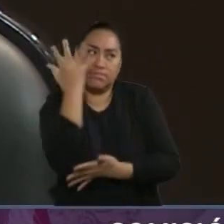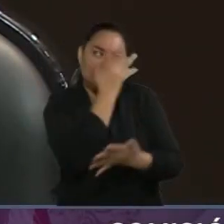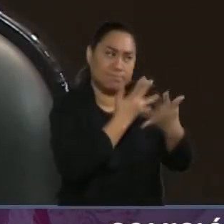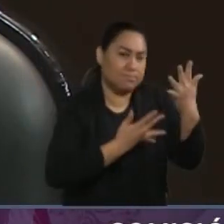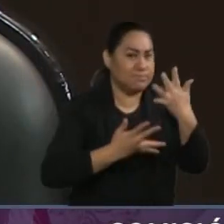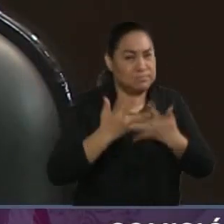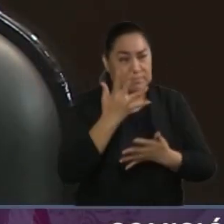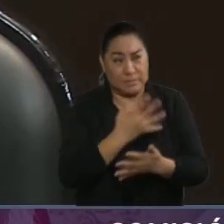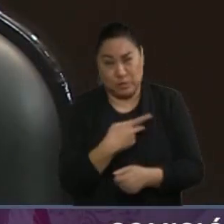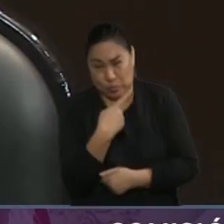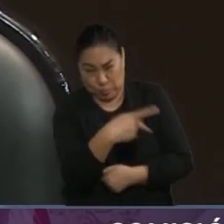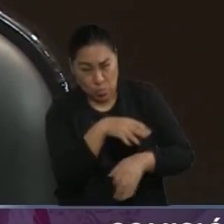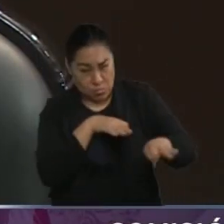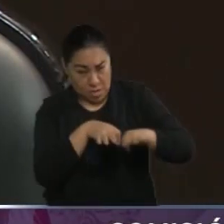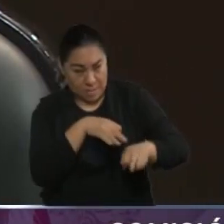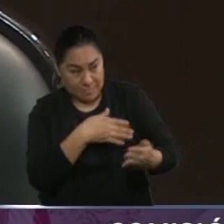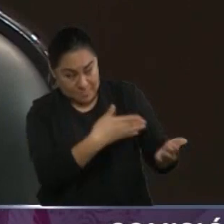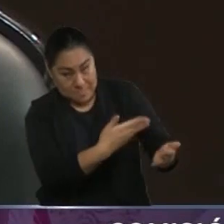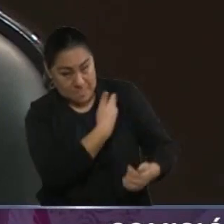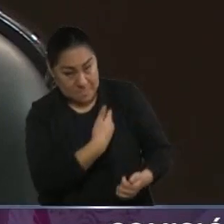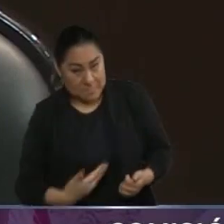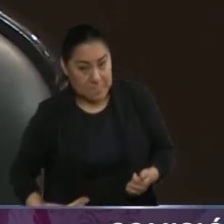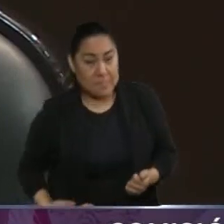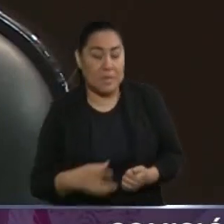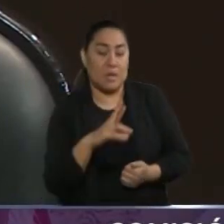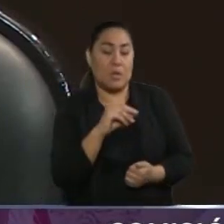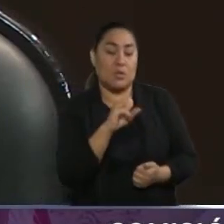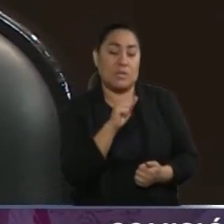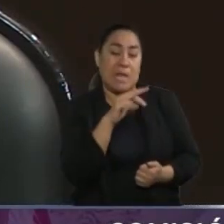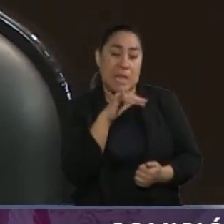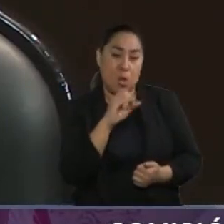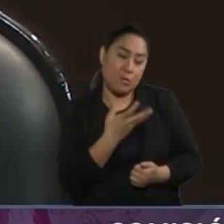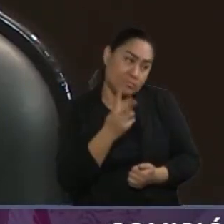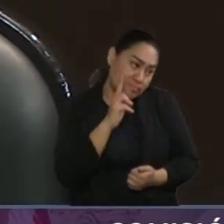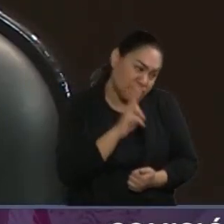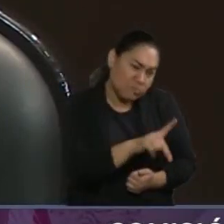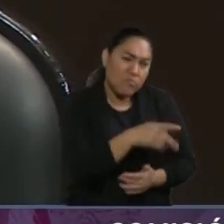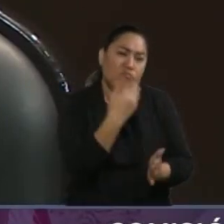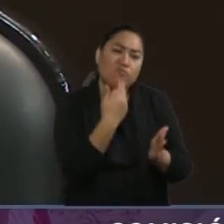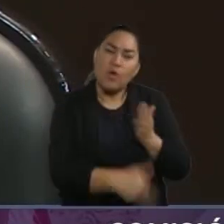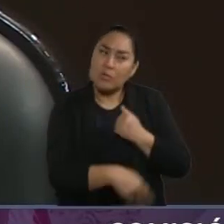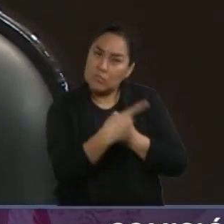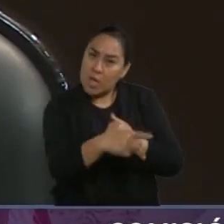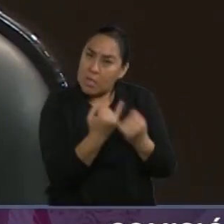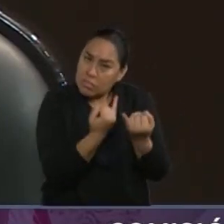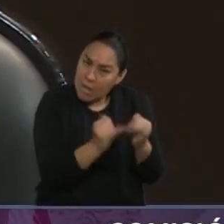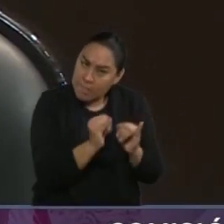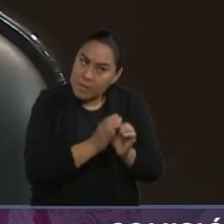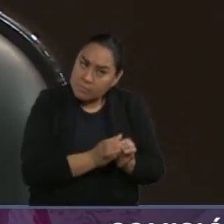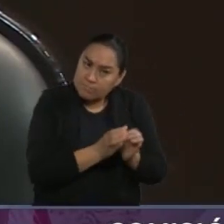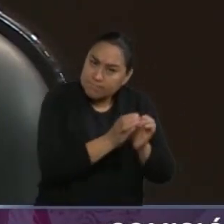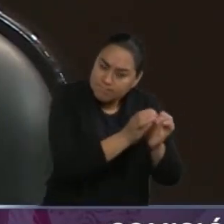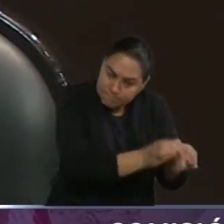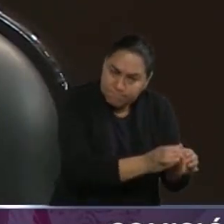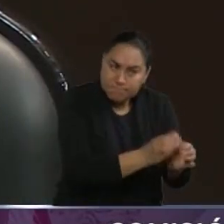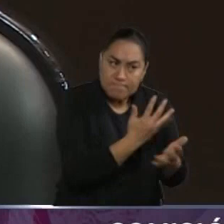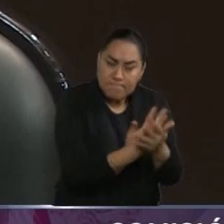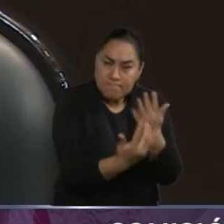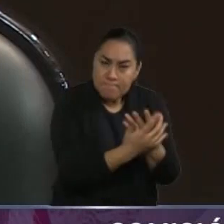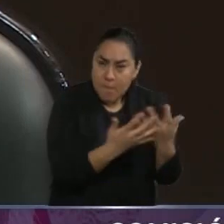gestión presidenta Rosario se ha caracterizado por una falta de autonomía e